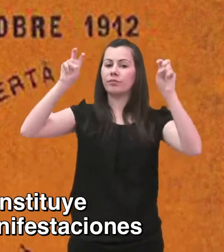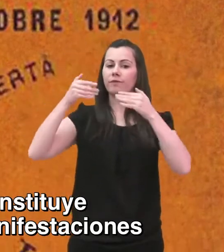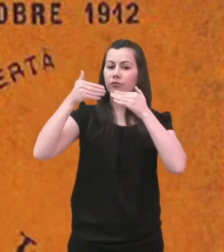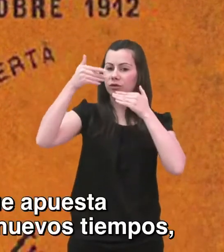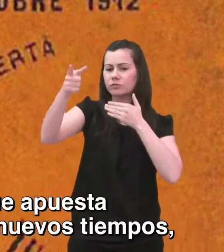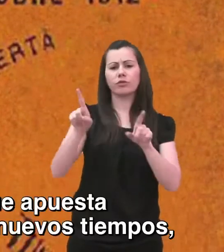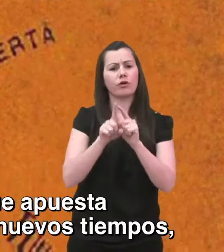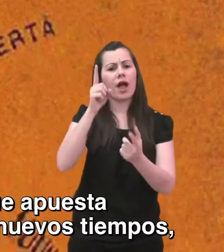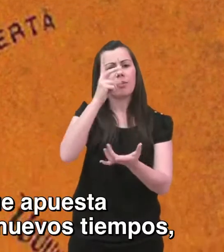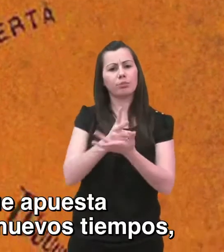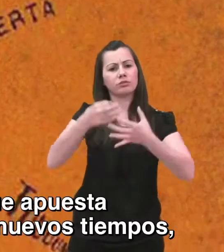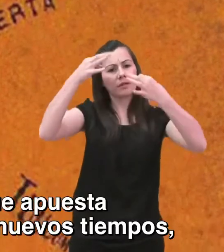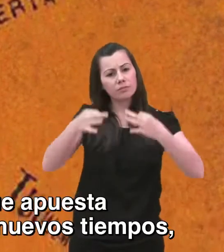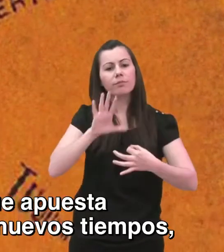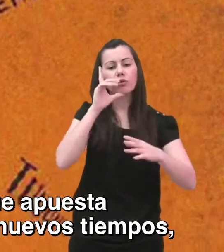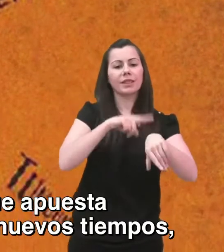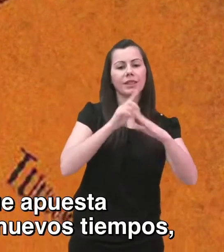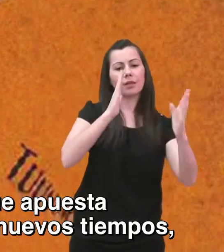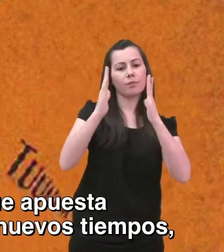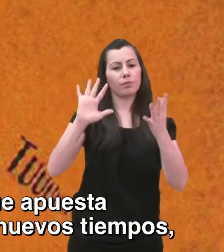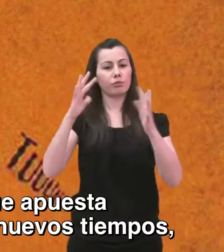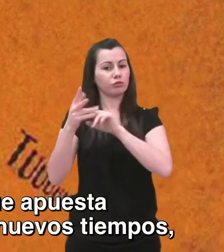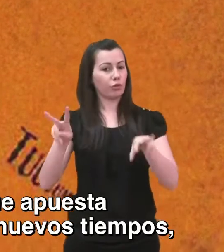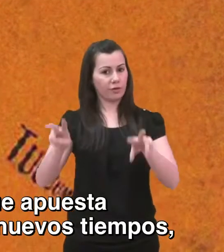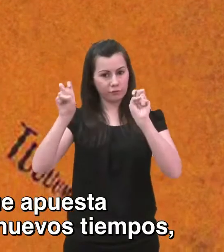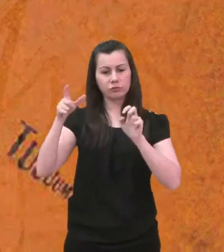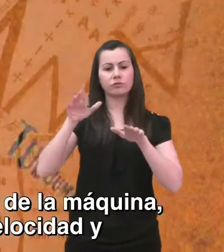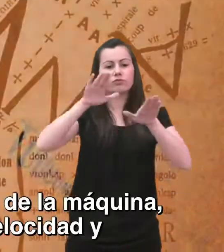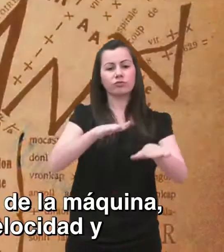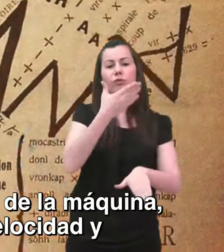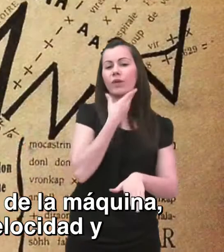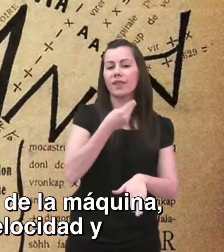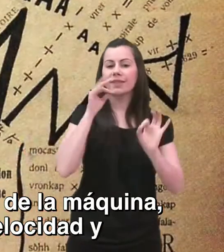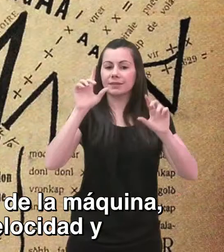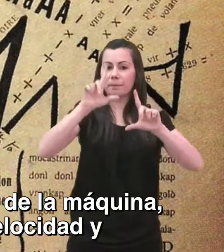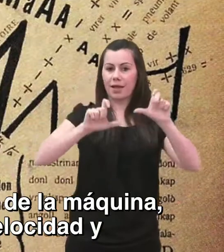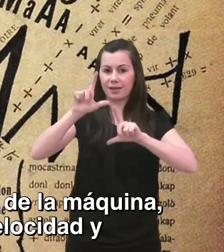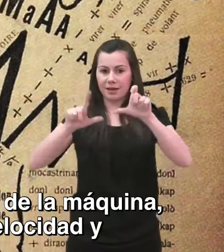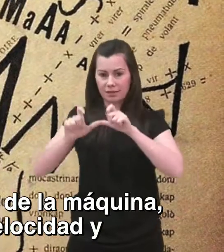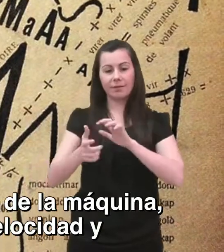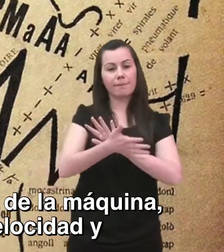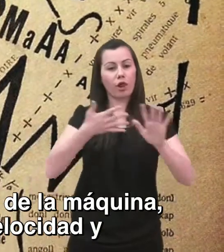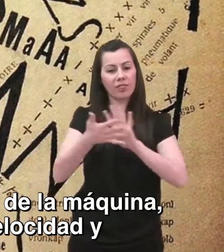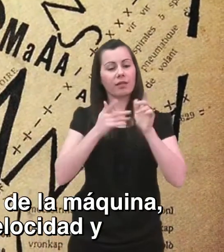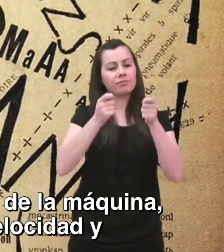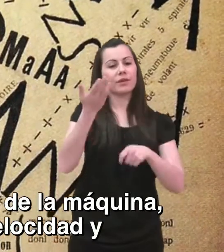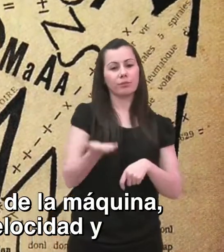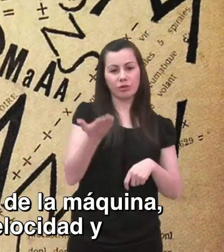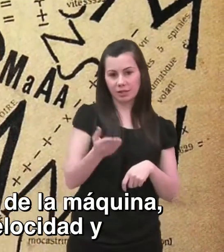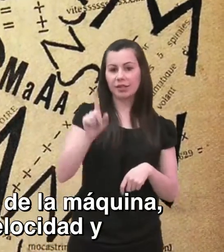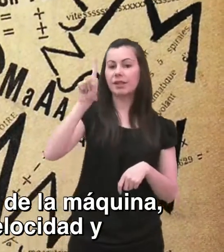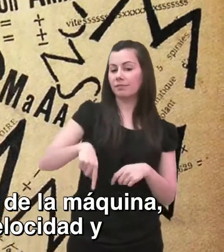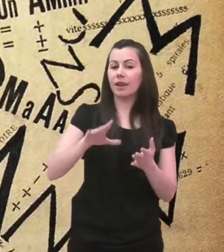las manifestaciones de vanguardia que apuesta decididamente por los nuevos tiempos, que aplaude la belleza de la máquina, que ensalza